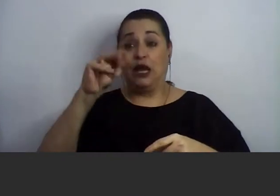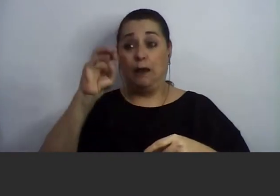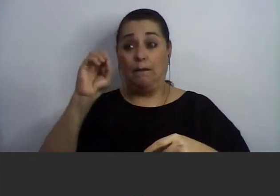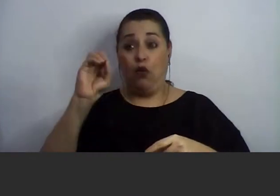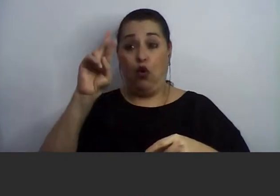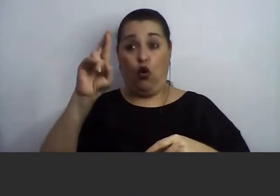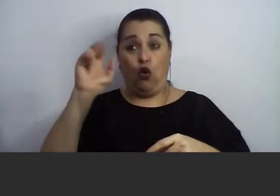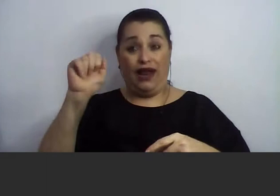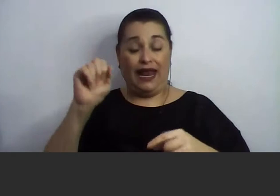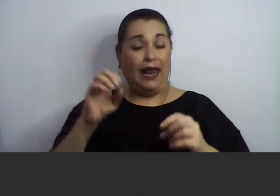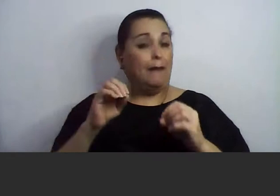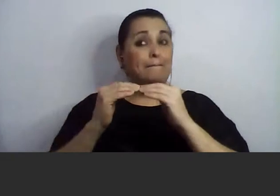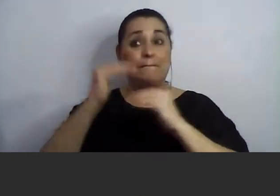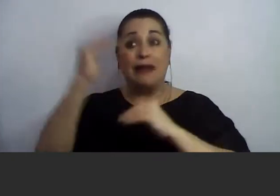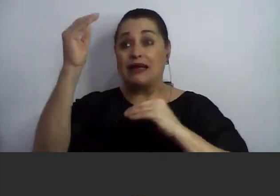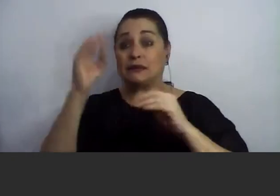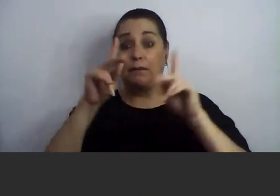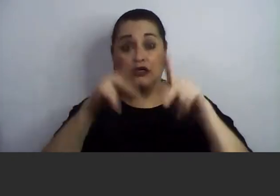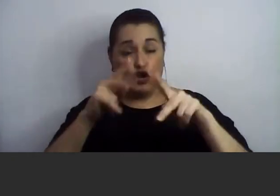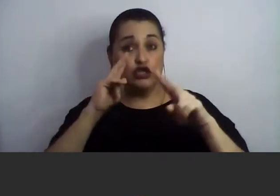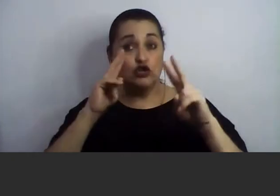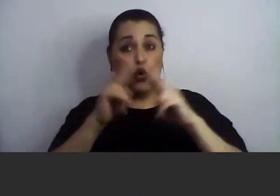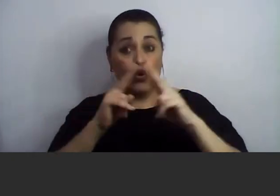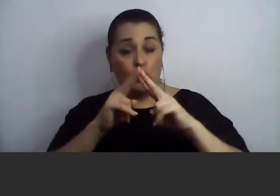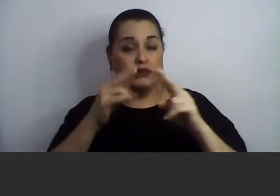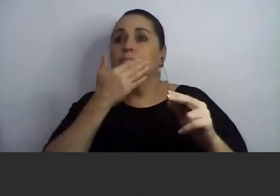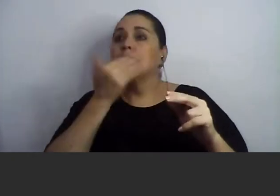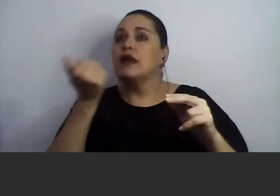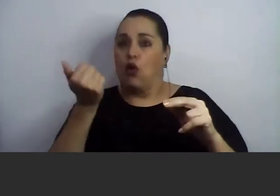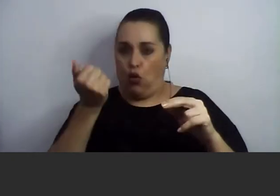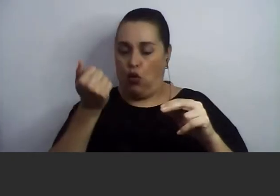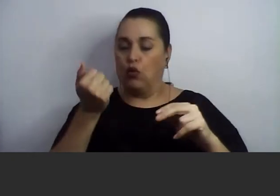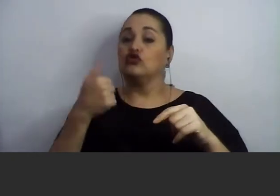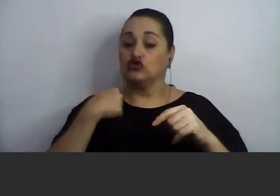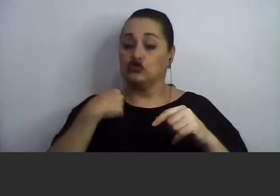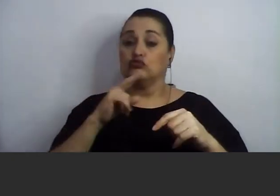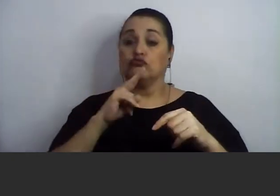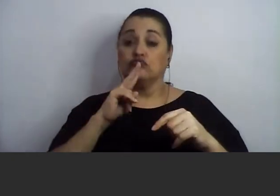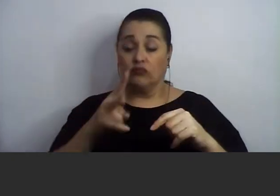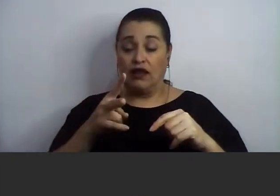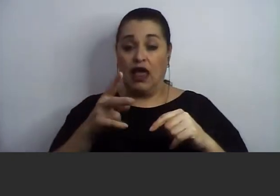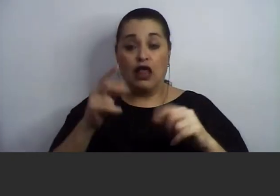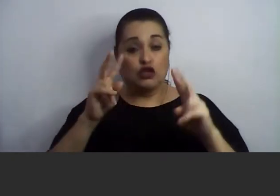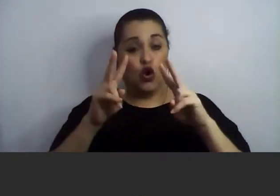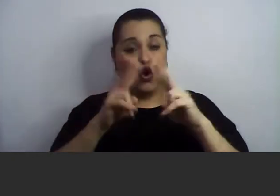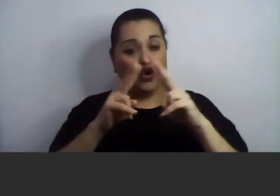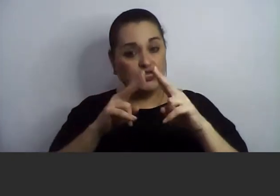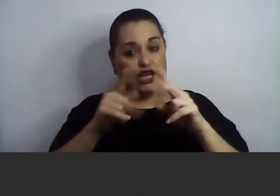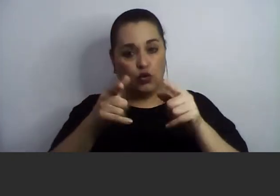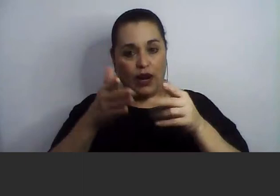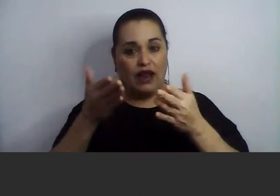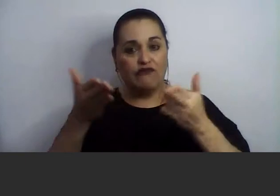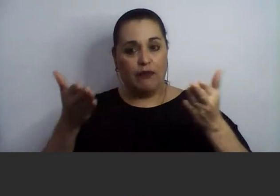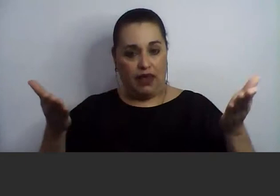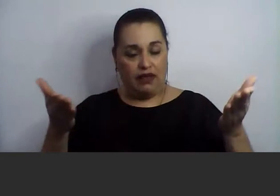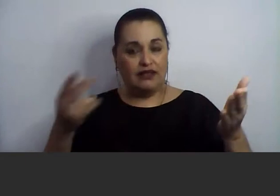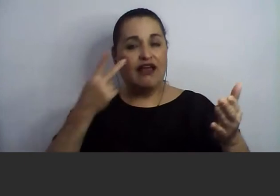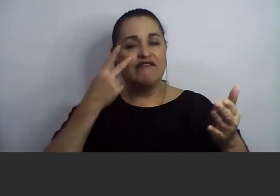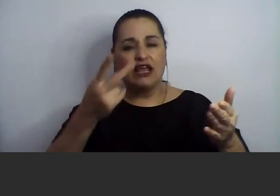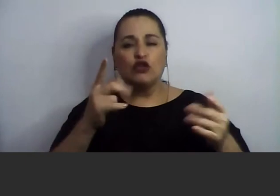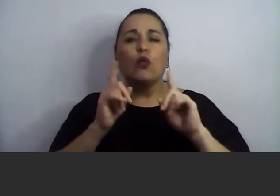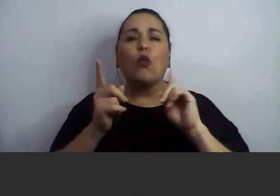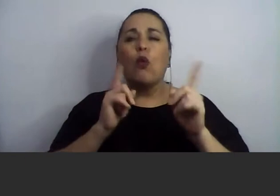personas conozcan el CIMORE, mejor. Nosotros, en realidad, estamos conociendo viendo la herramienta y viendo cuál